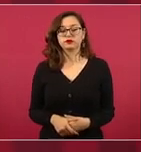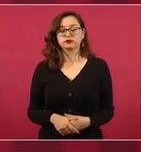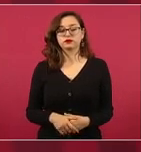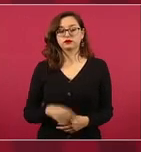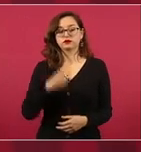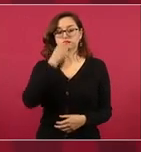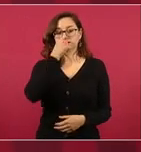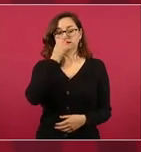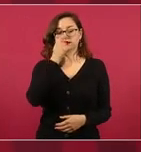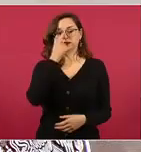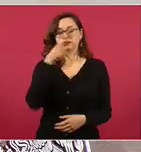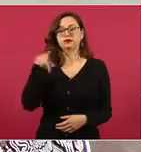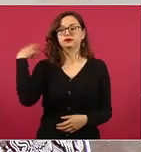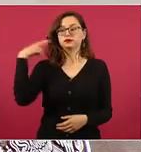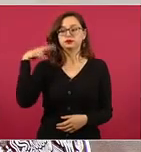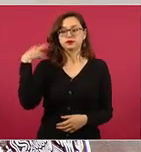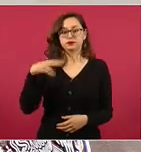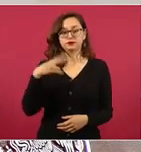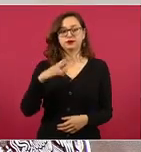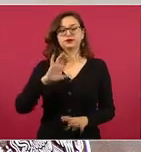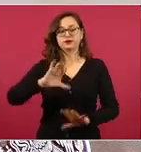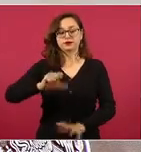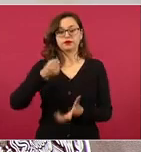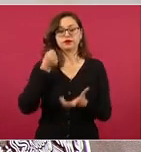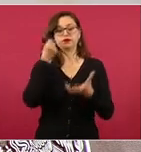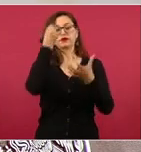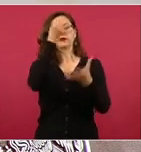en las costas de Veracruz